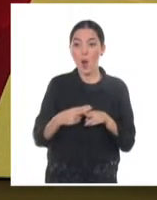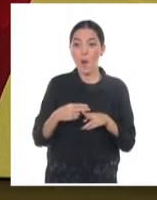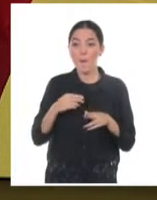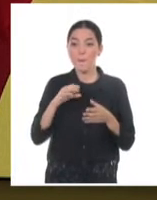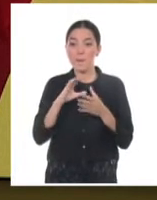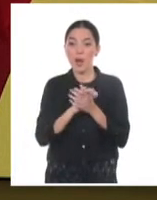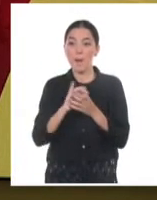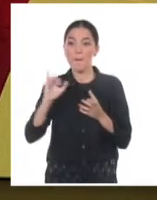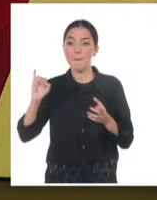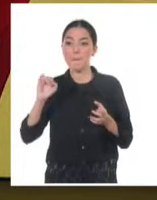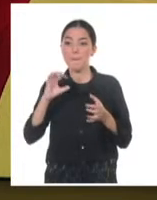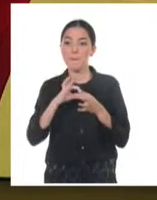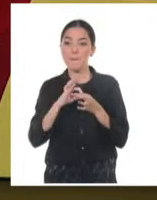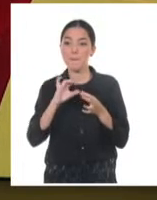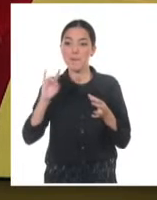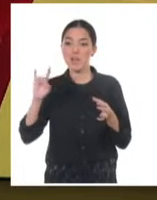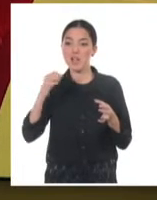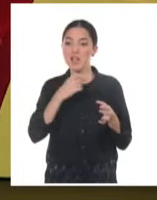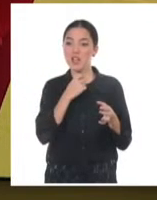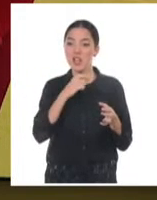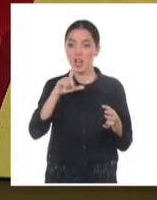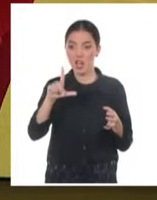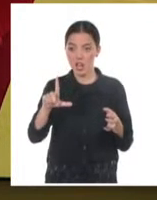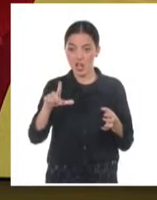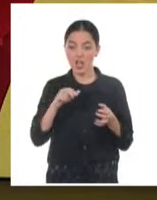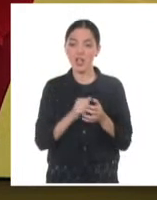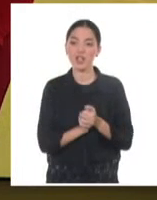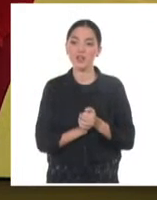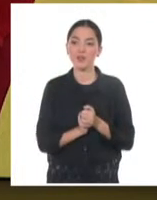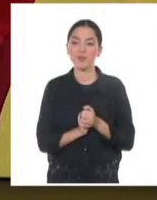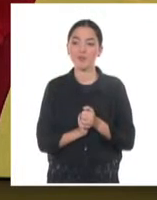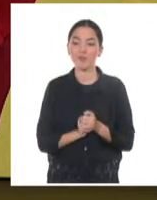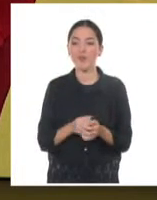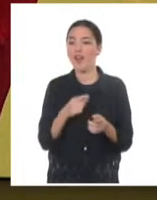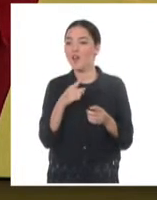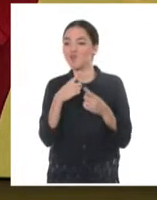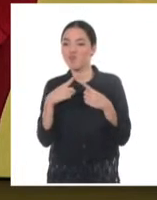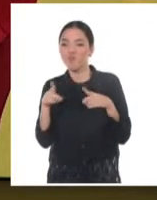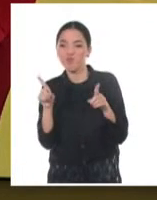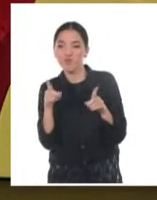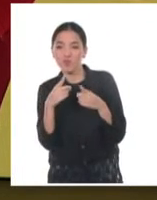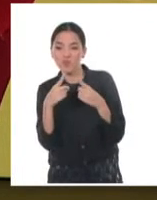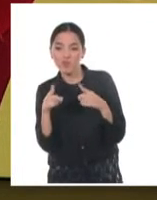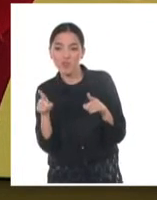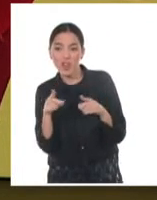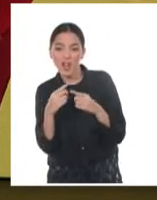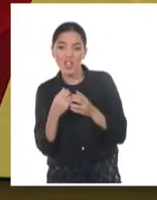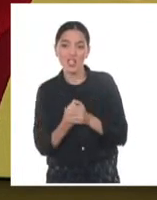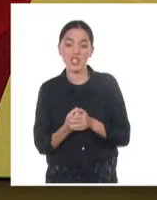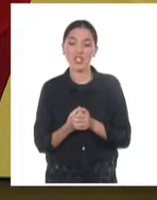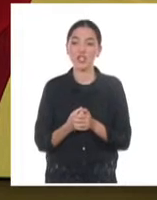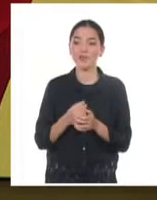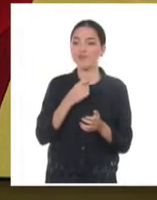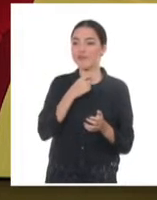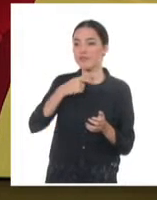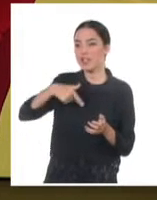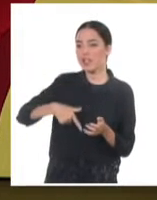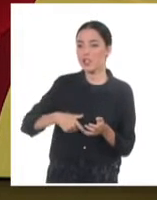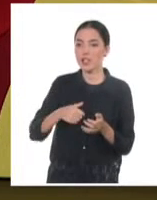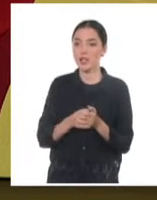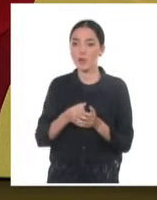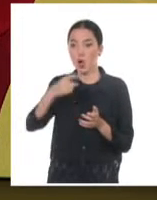Temas populares como el bolero Lágrimas o el bolero montuno Son de la Loma, Matamoros definió